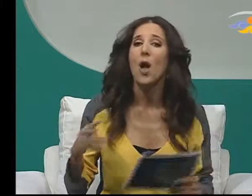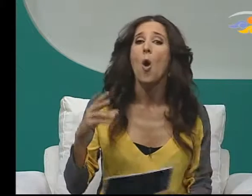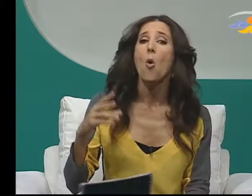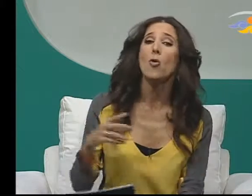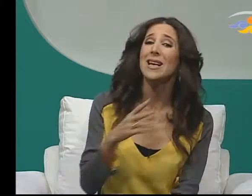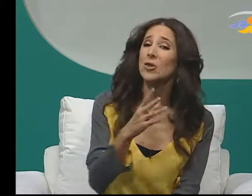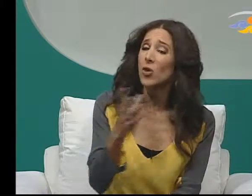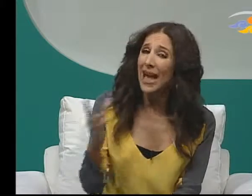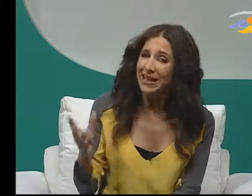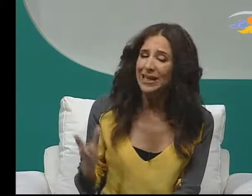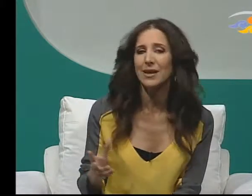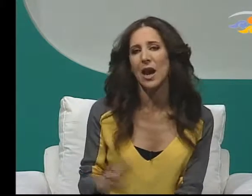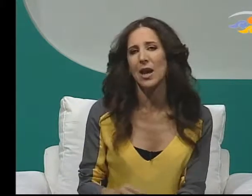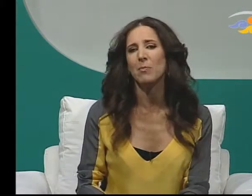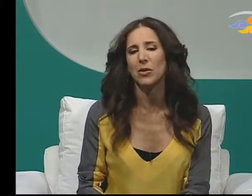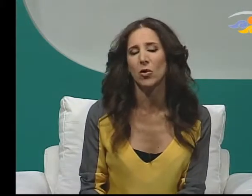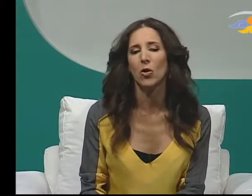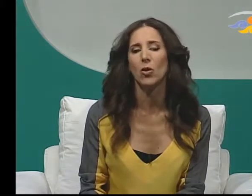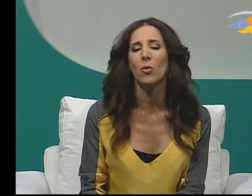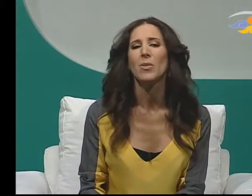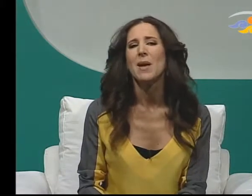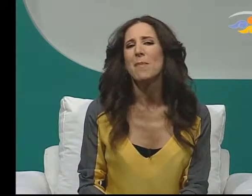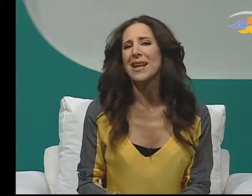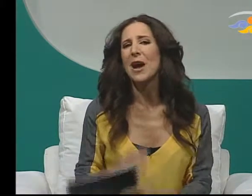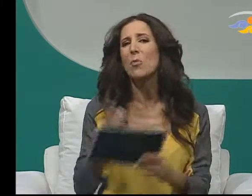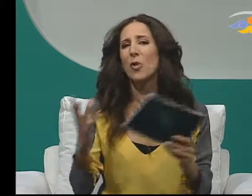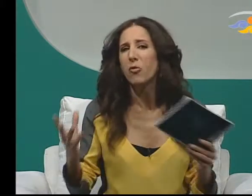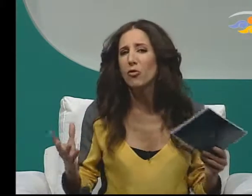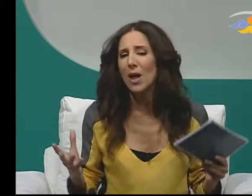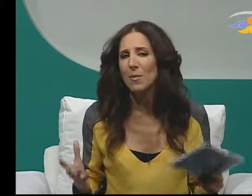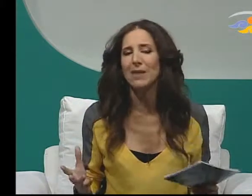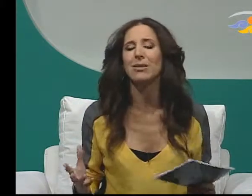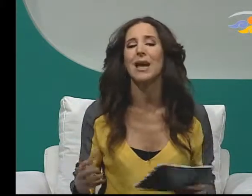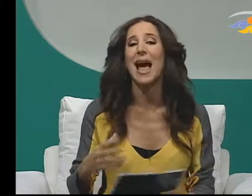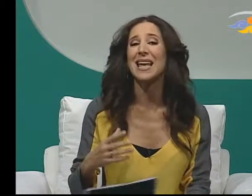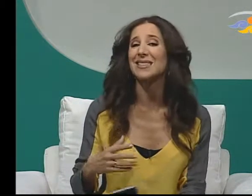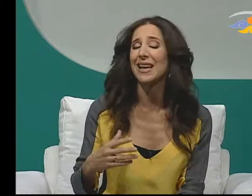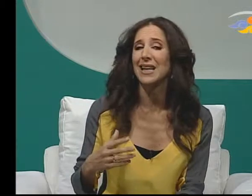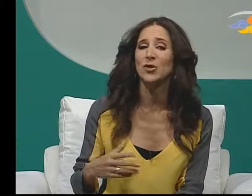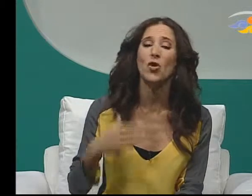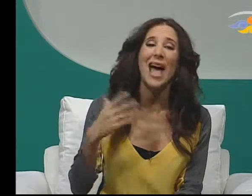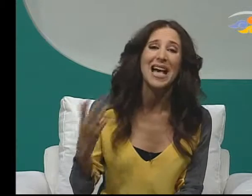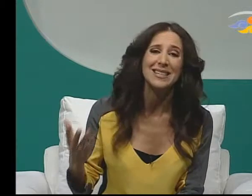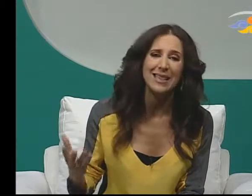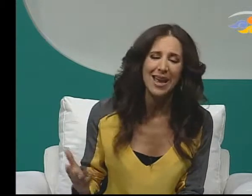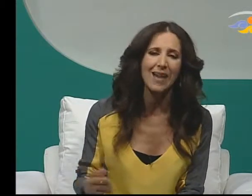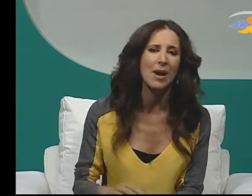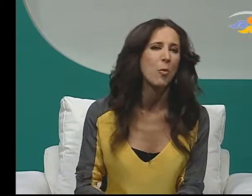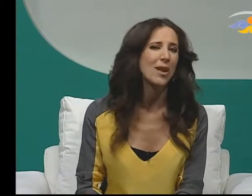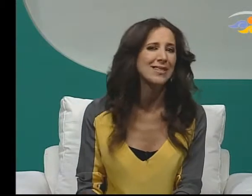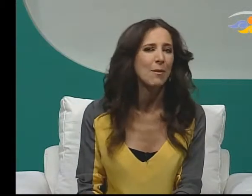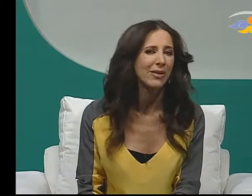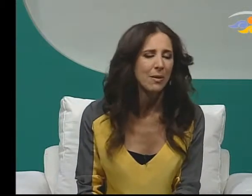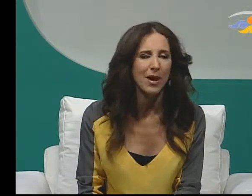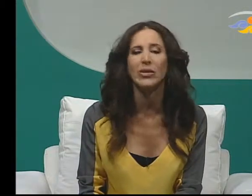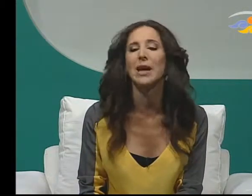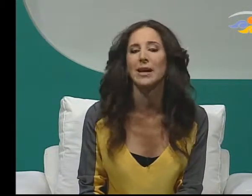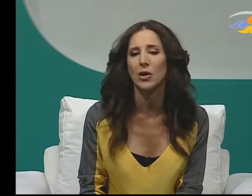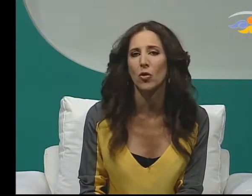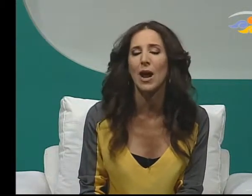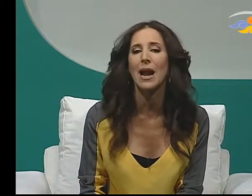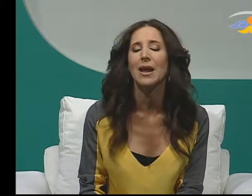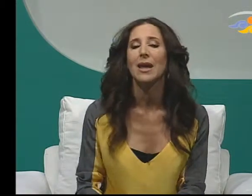suponía una zona rica en petróleo, marcaron profundamente a esta nación asediada por esta